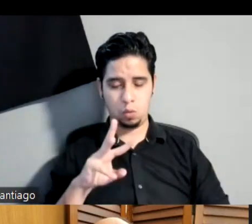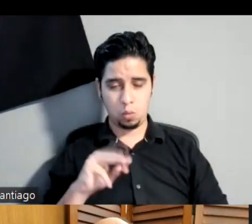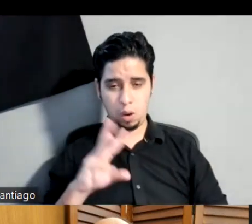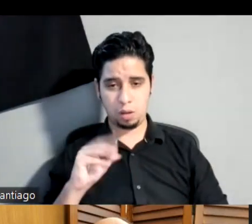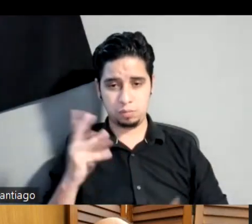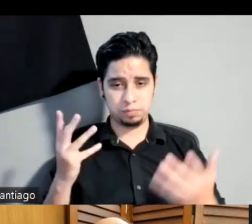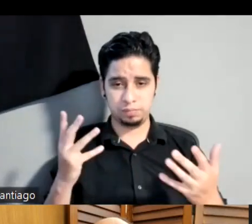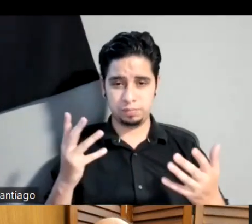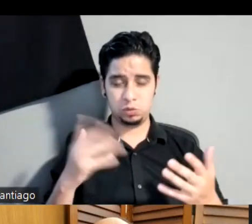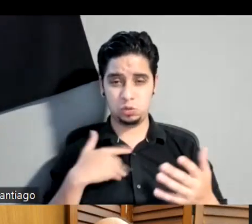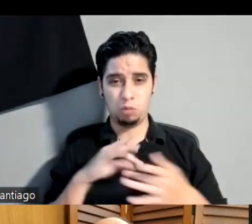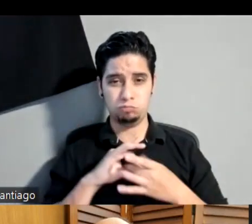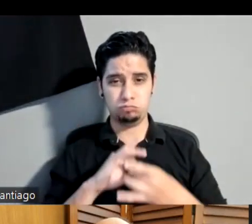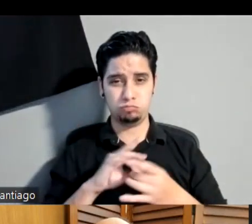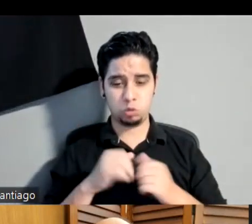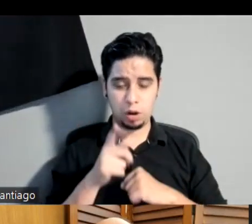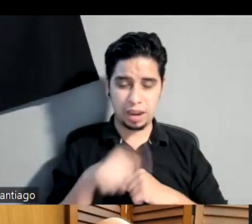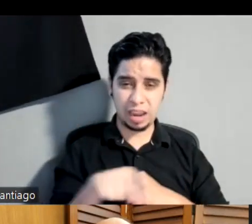sentía simpatizando incluso